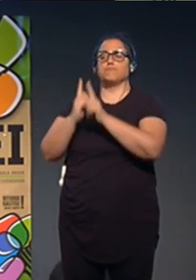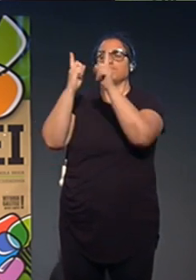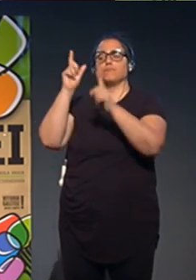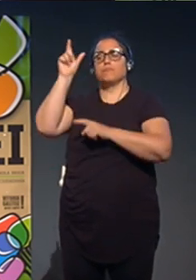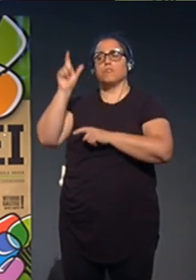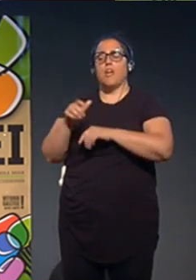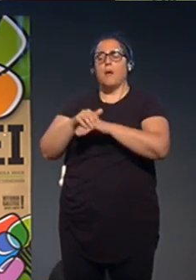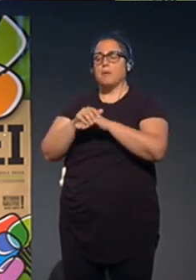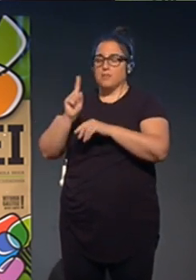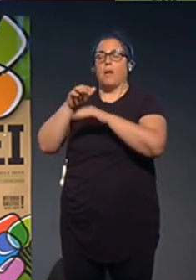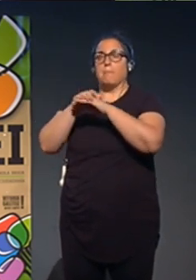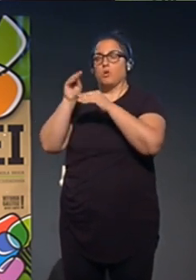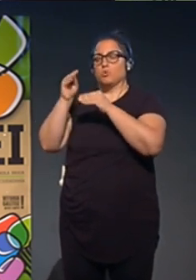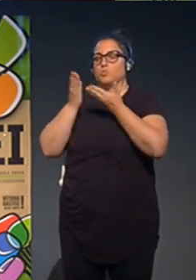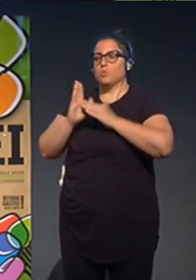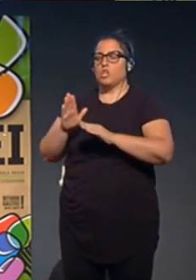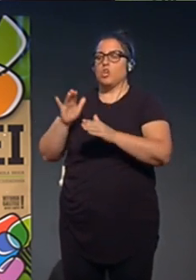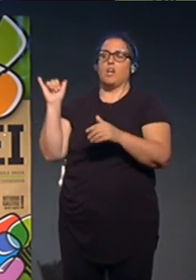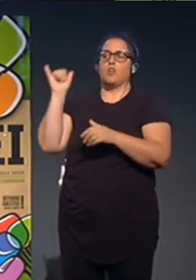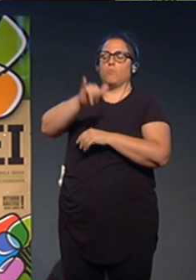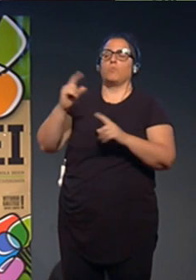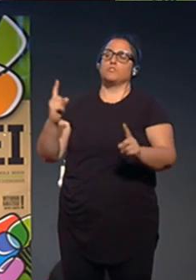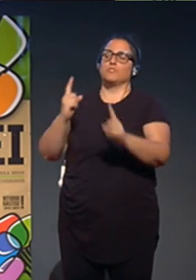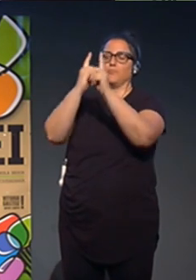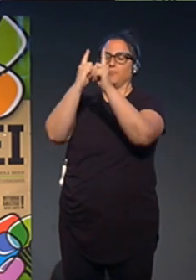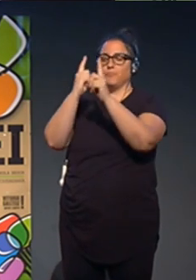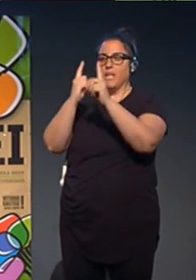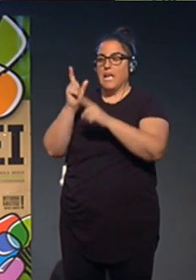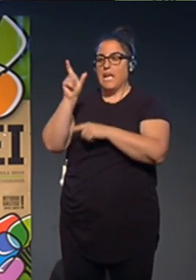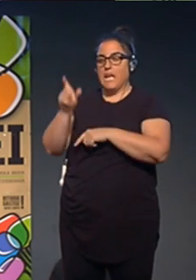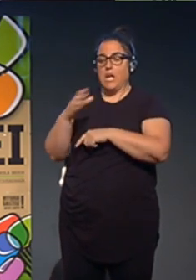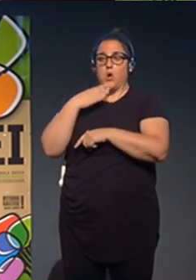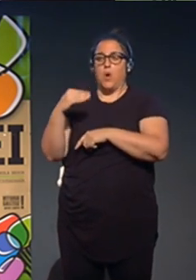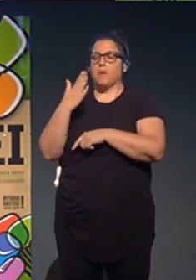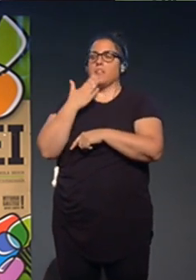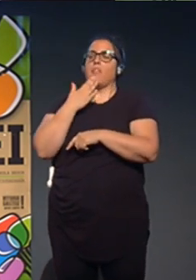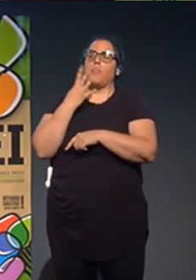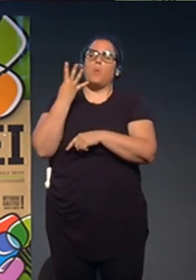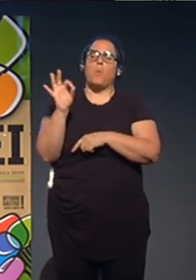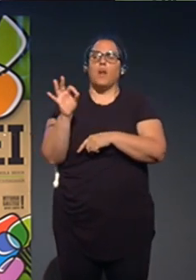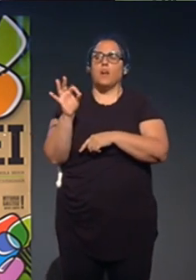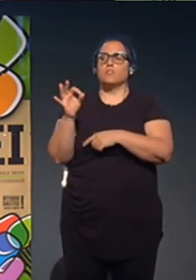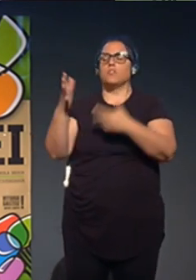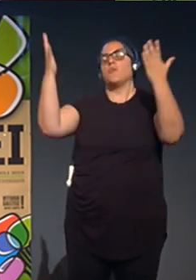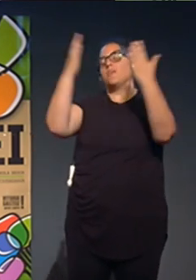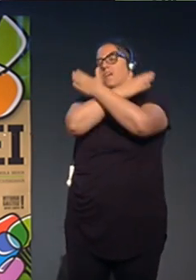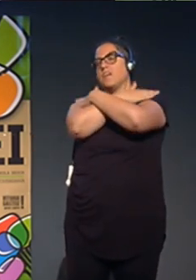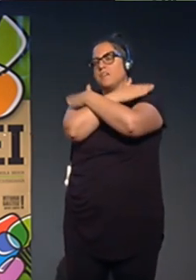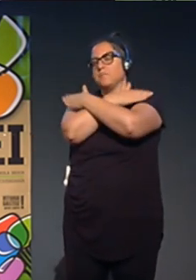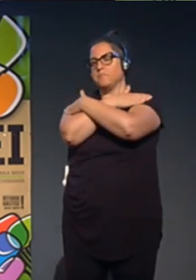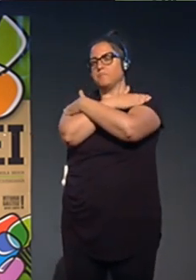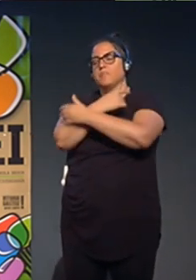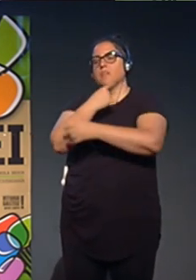con el hijo de un amigo en un aeropuerto y el otro El chaval este que tendría 40 años se le echó al cuello le abrazó